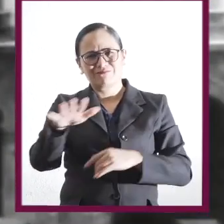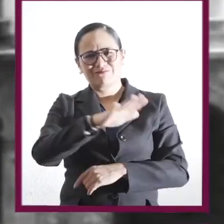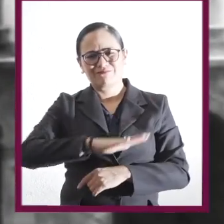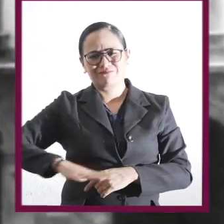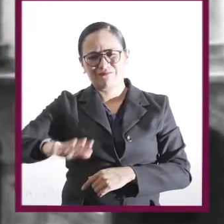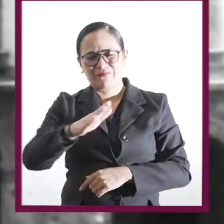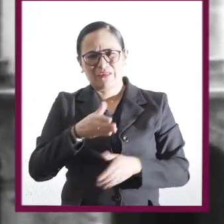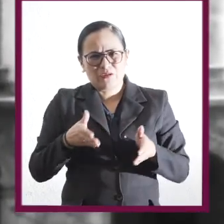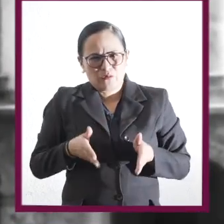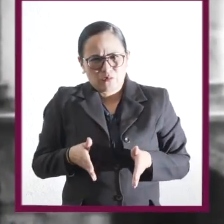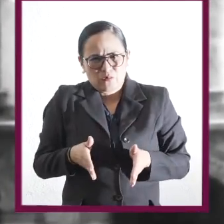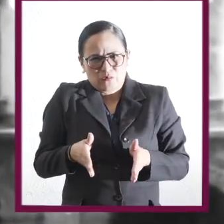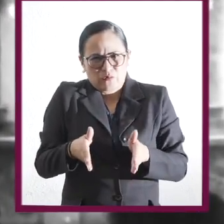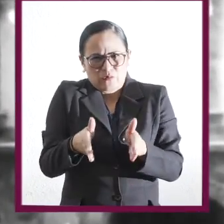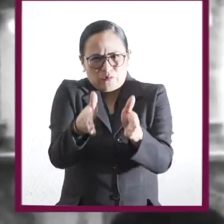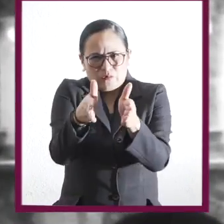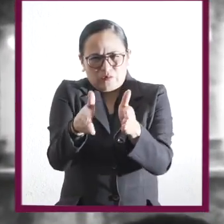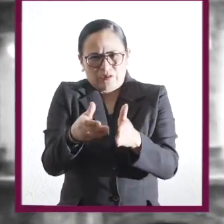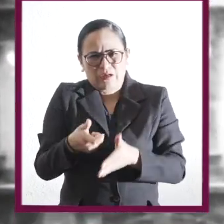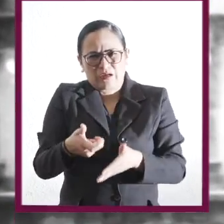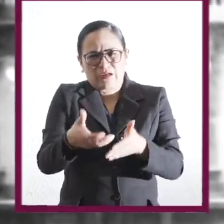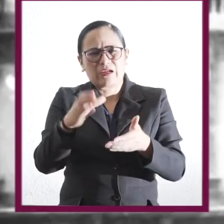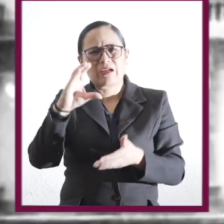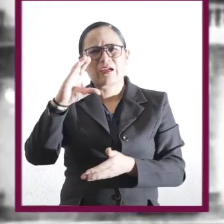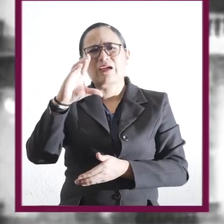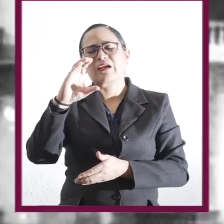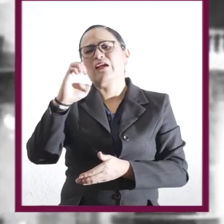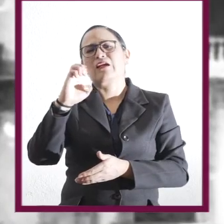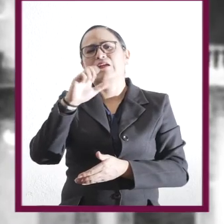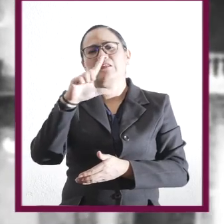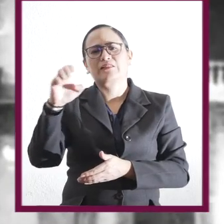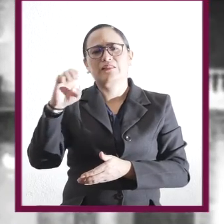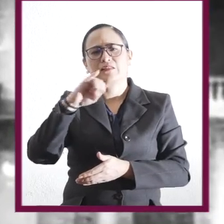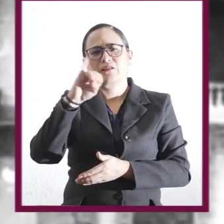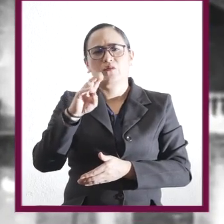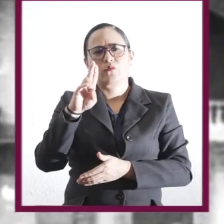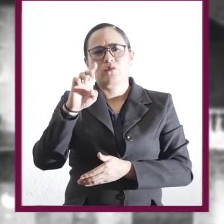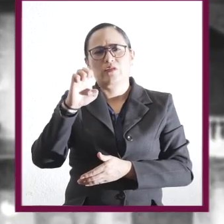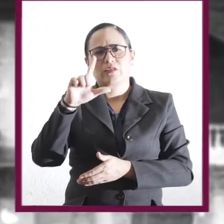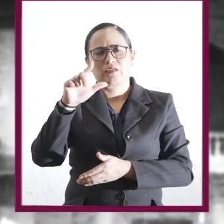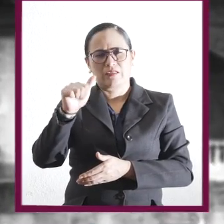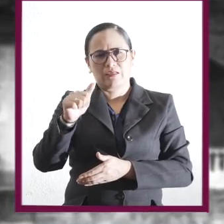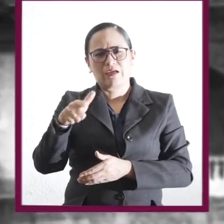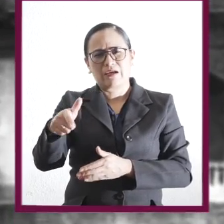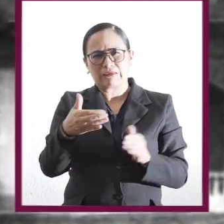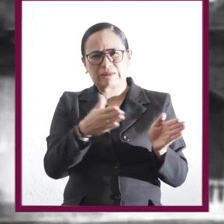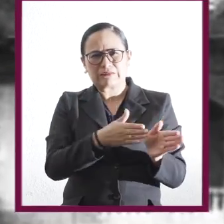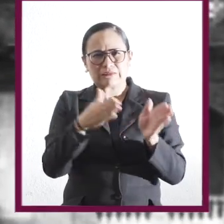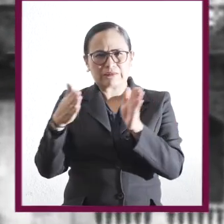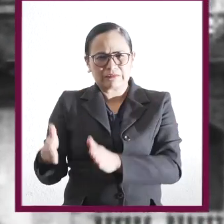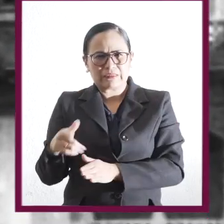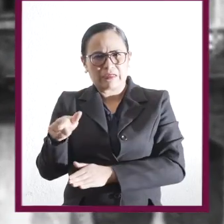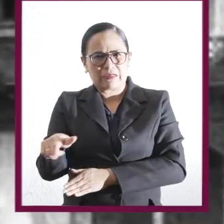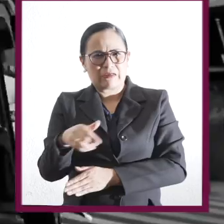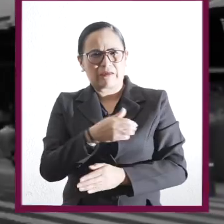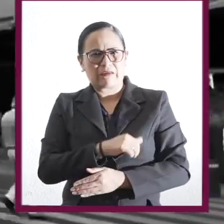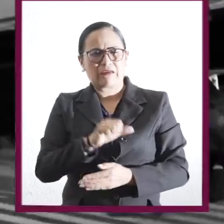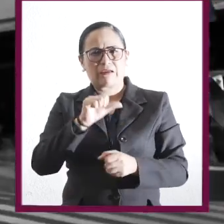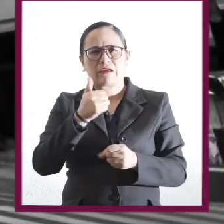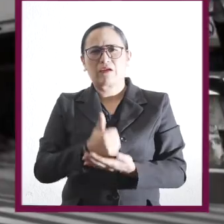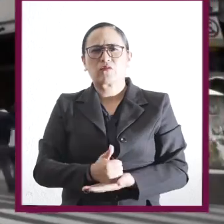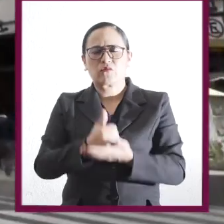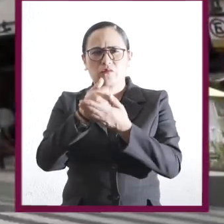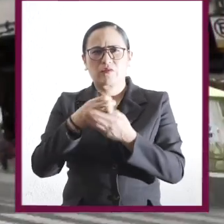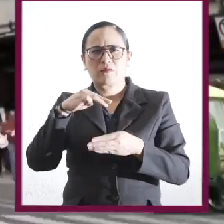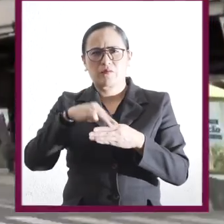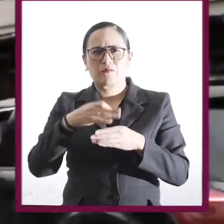Hasta entonces, el primer tramo era un estrecho pasaje conocido como la Callejuela, que se extendía a un costado del